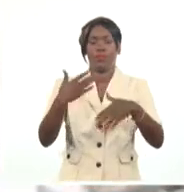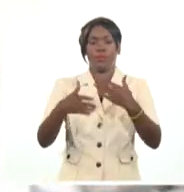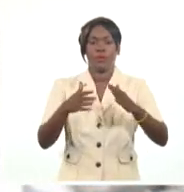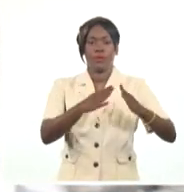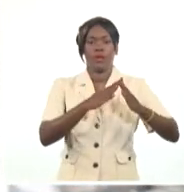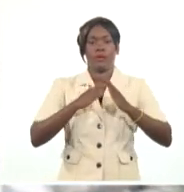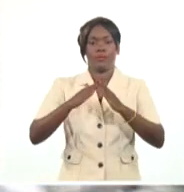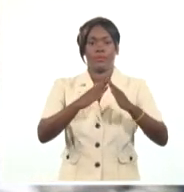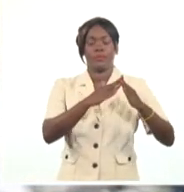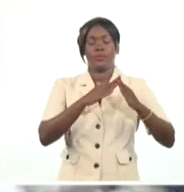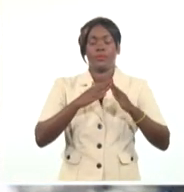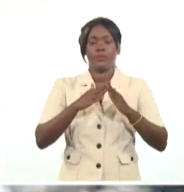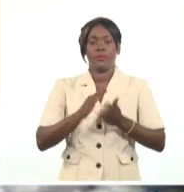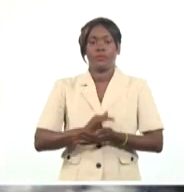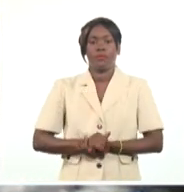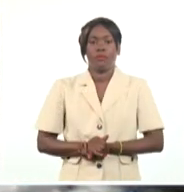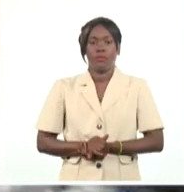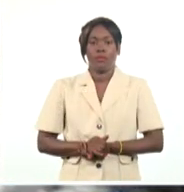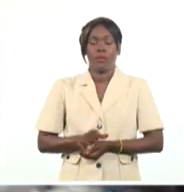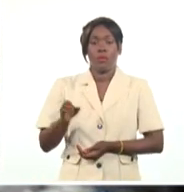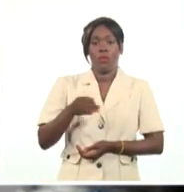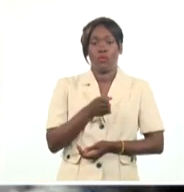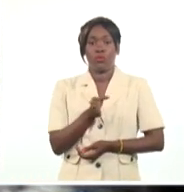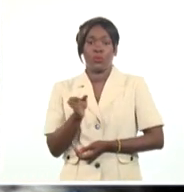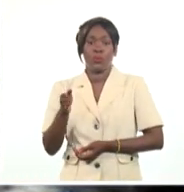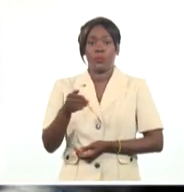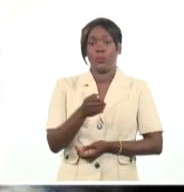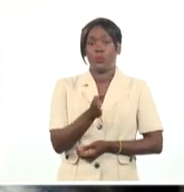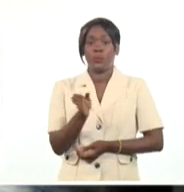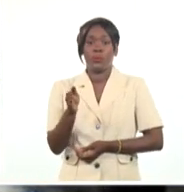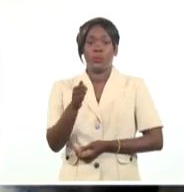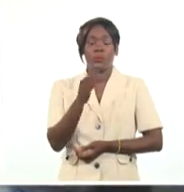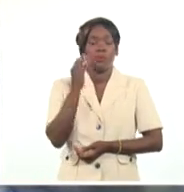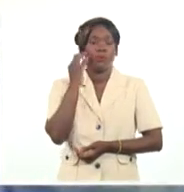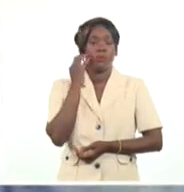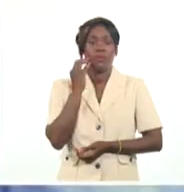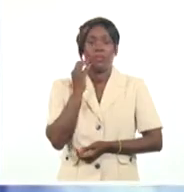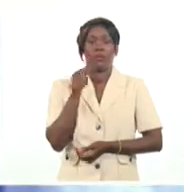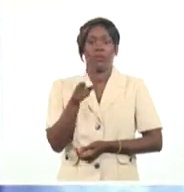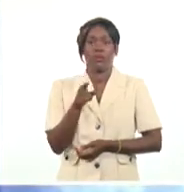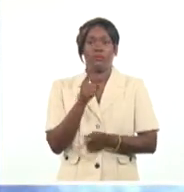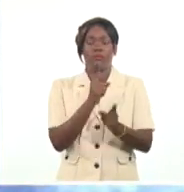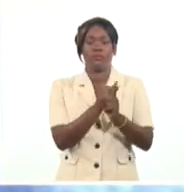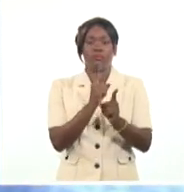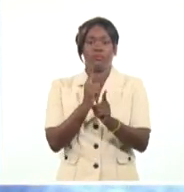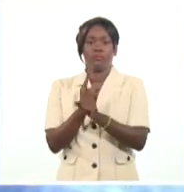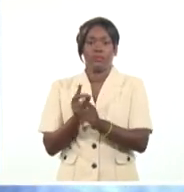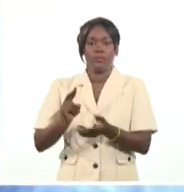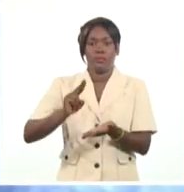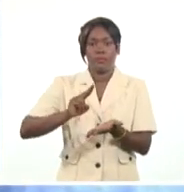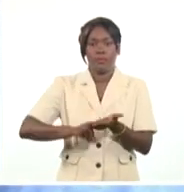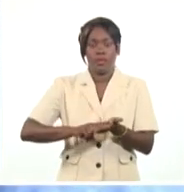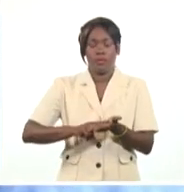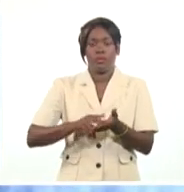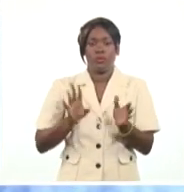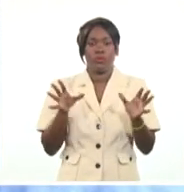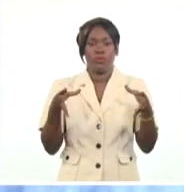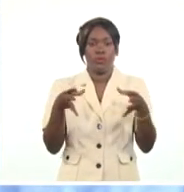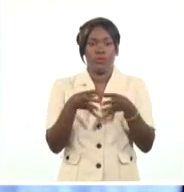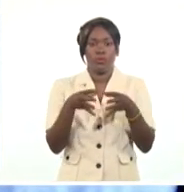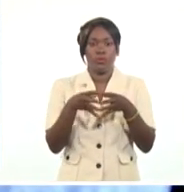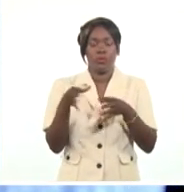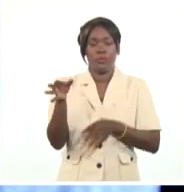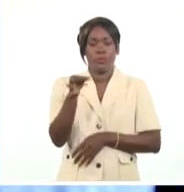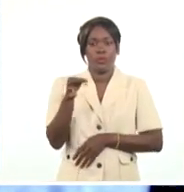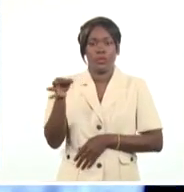territorio jibareño, por donde Marrero Cruz es diputado al Parlamento cubano, sostuvo un encuentro con los miembros del Consejo de la Administración Municipal